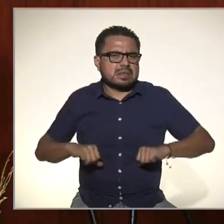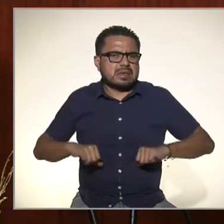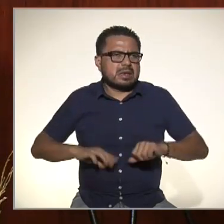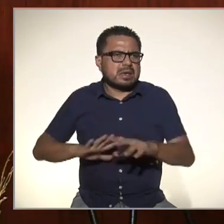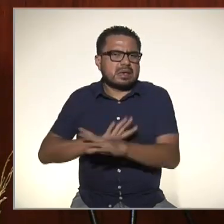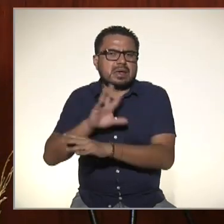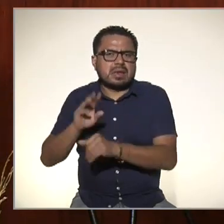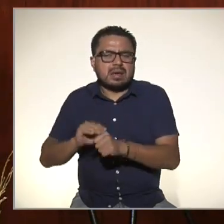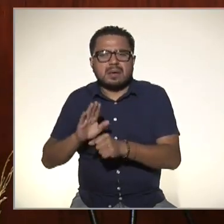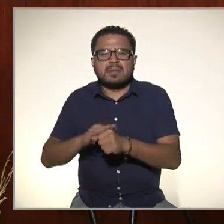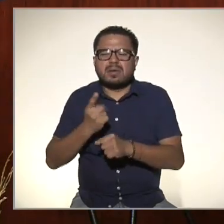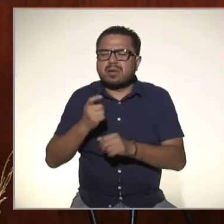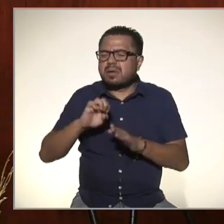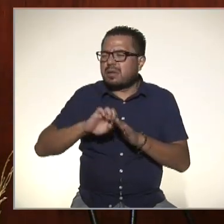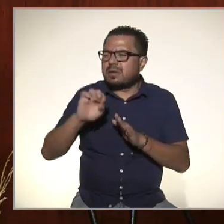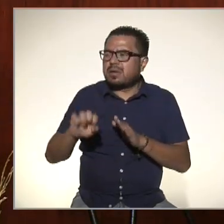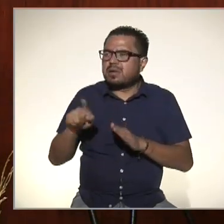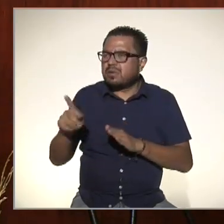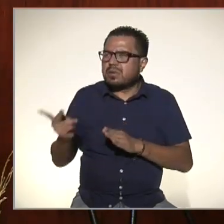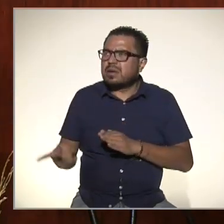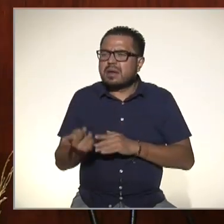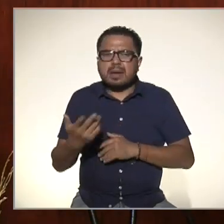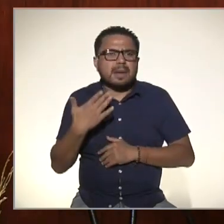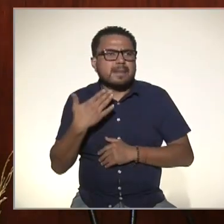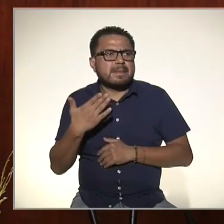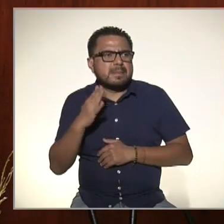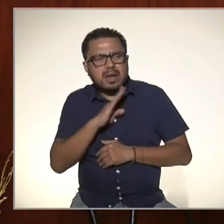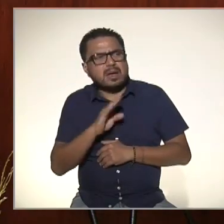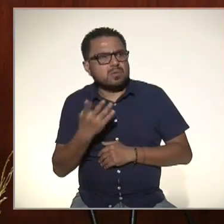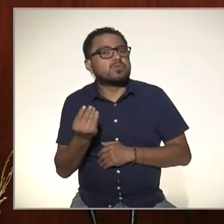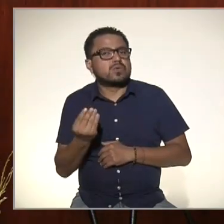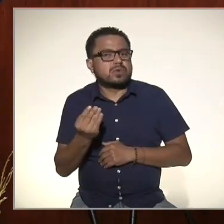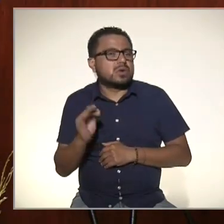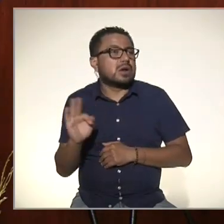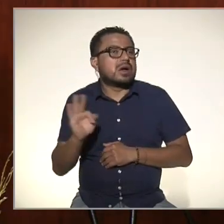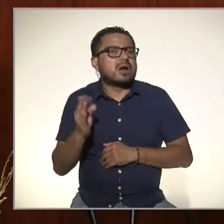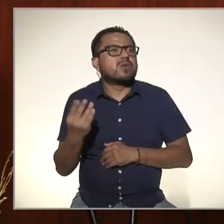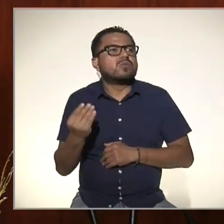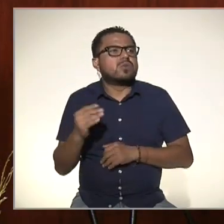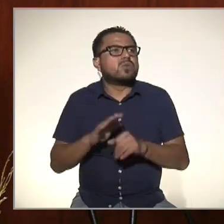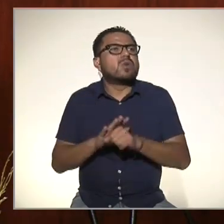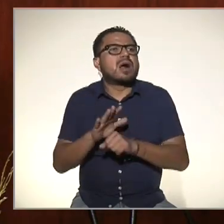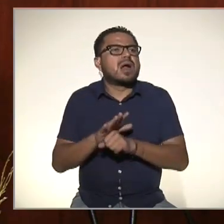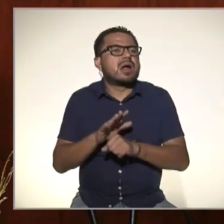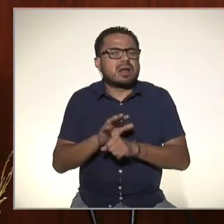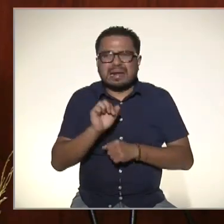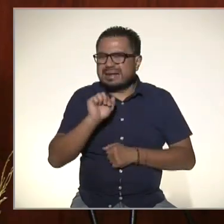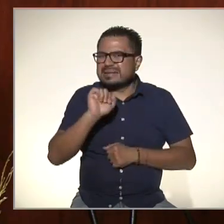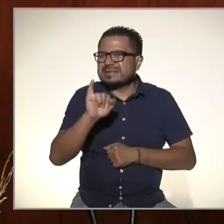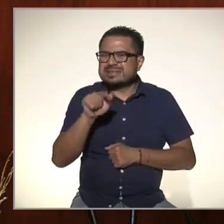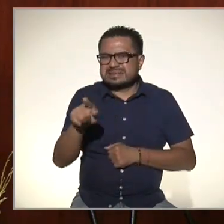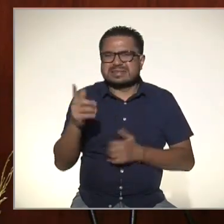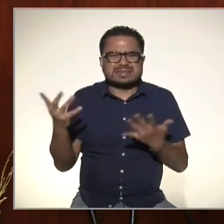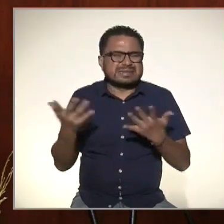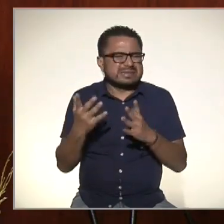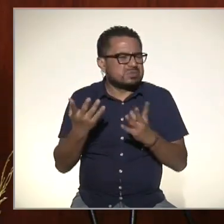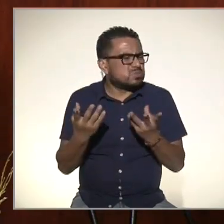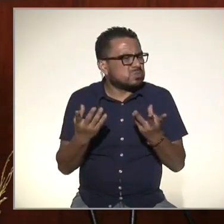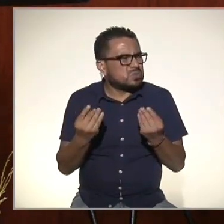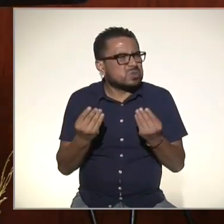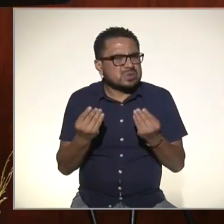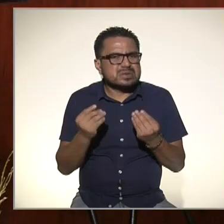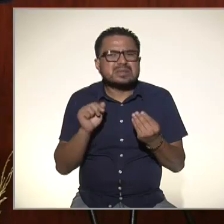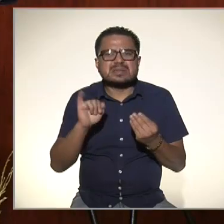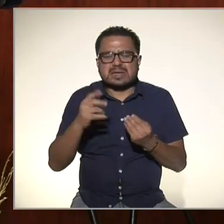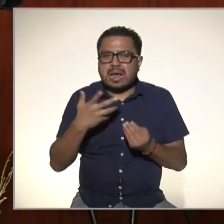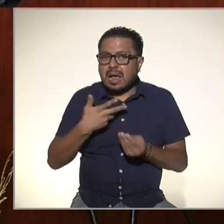Porque si, por ejemplo, está preguntando si es malo mucho, vamos a ver qué tanto es mucho, pero si está haciendo demasiado, entonces es que ya le